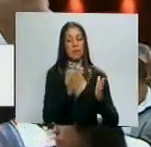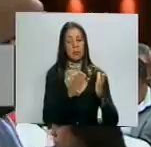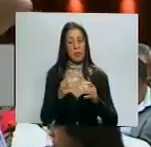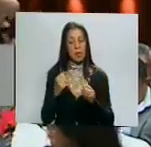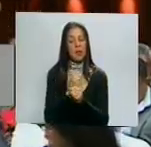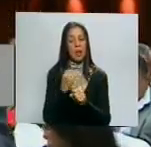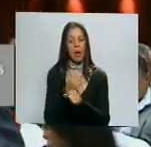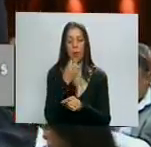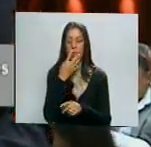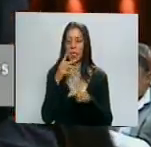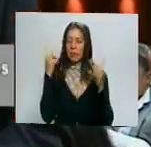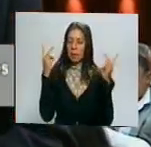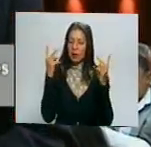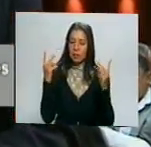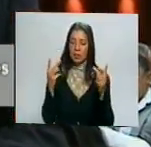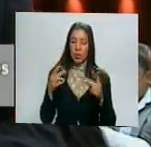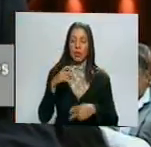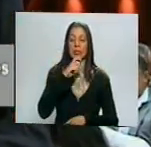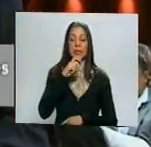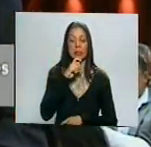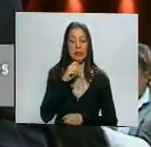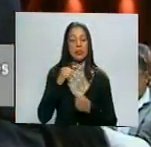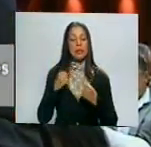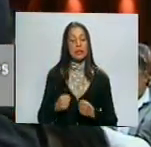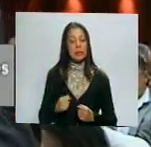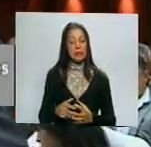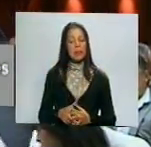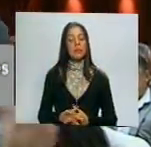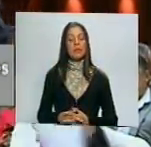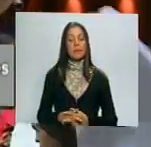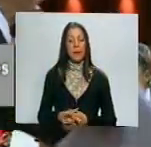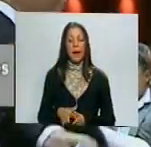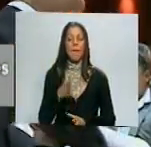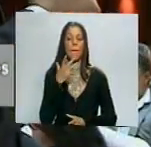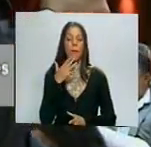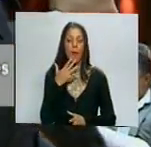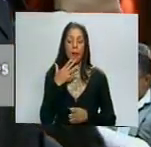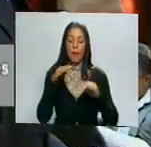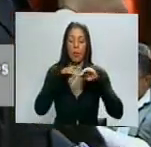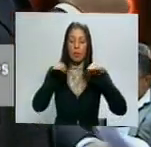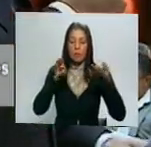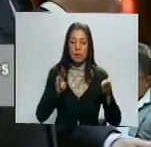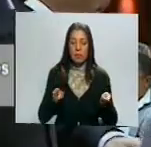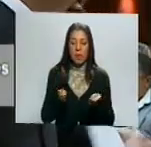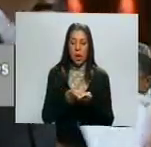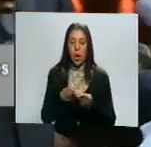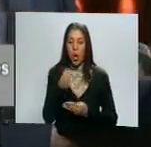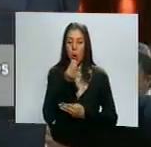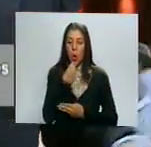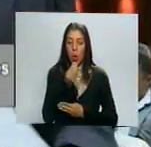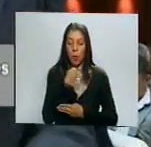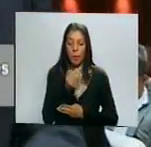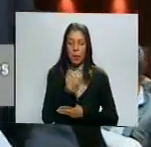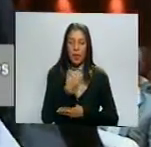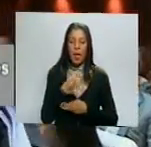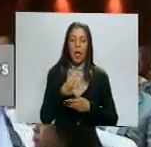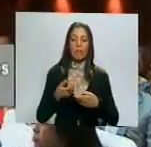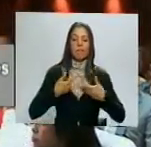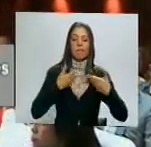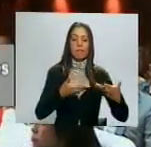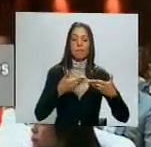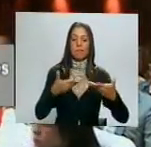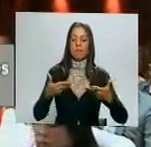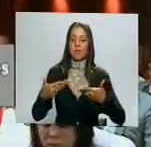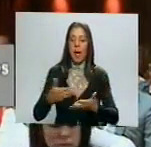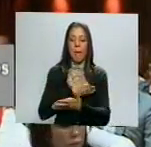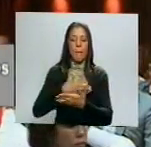sido exitosos. No es poca cosa, ¿no?, haber hecho la distribución de las millones de combos CLAP que se han hecho en